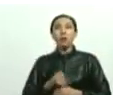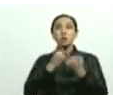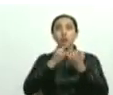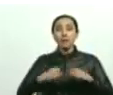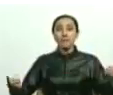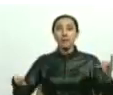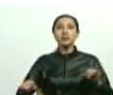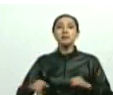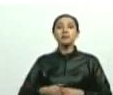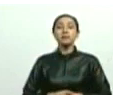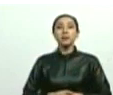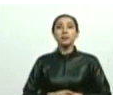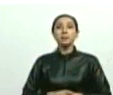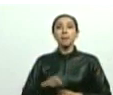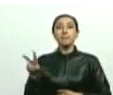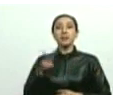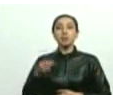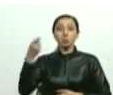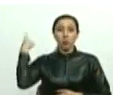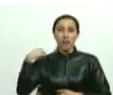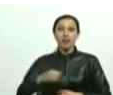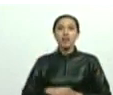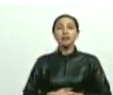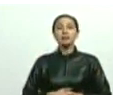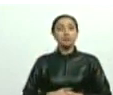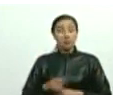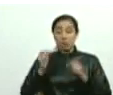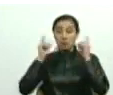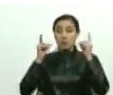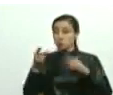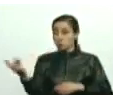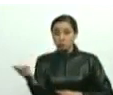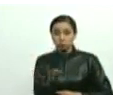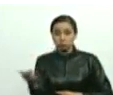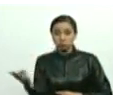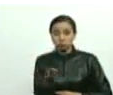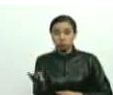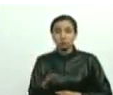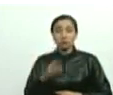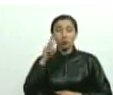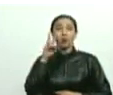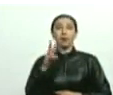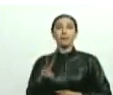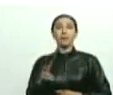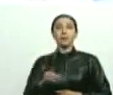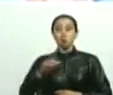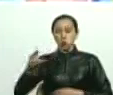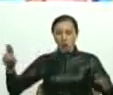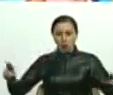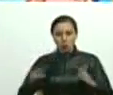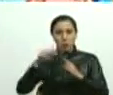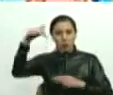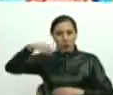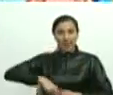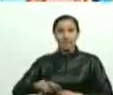julio. Tan impresionados de lo que han visto y han encontrado en Venezuela.